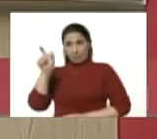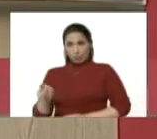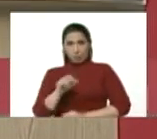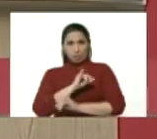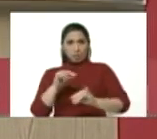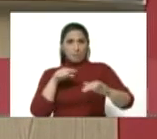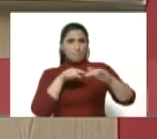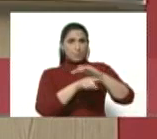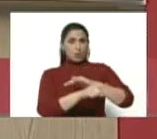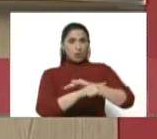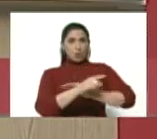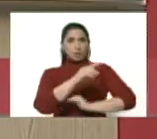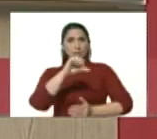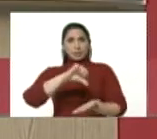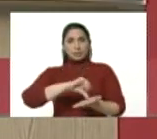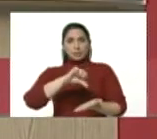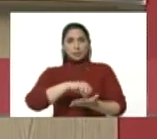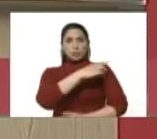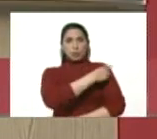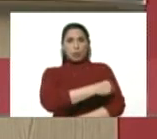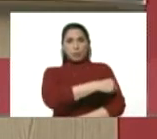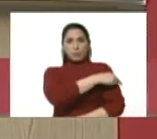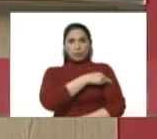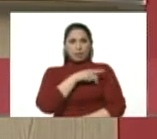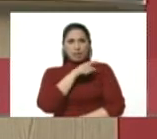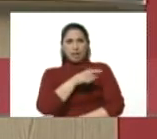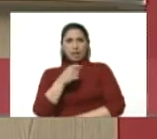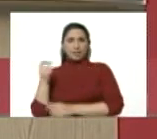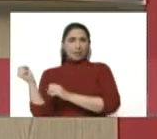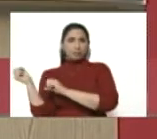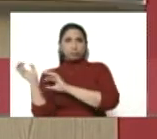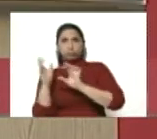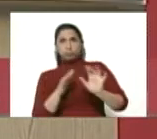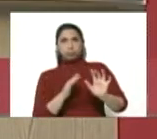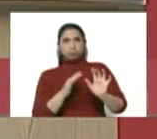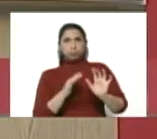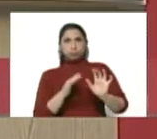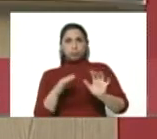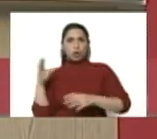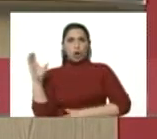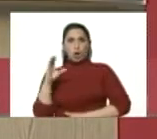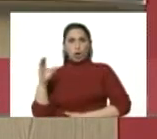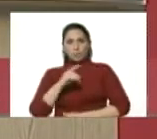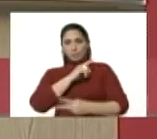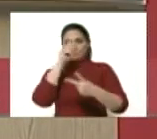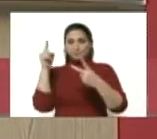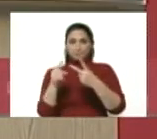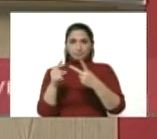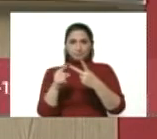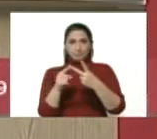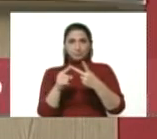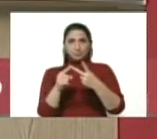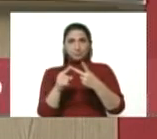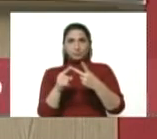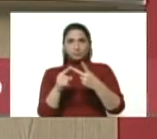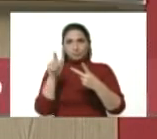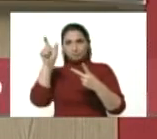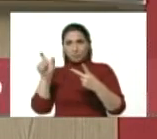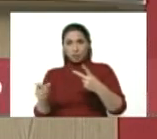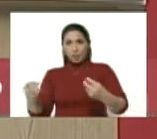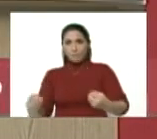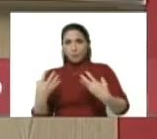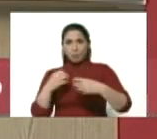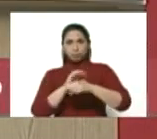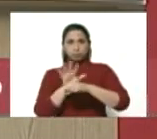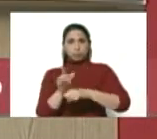ingresado en el centro hospitalario de Coro y es un caso importado, como dije anteriormente. El segundo caso